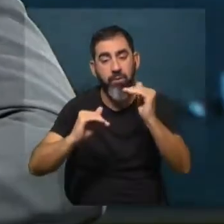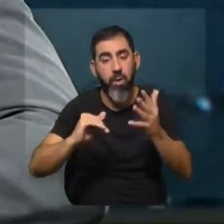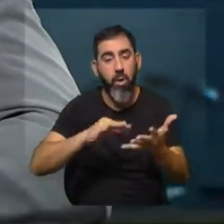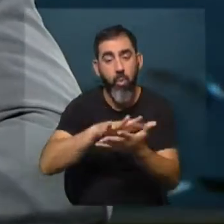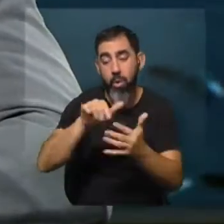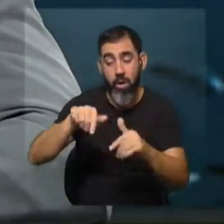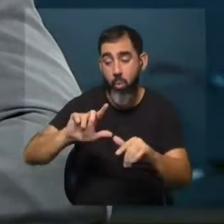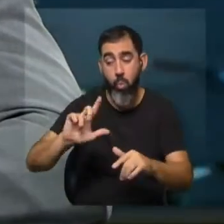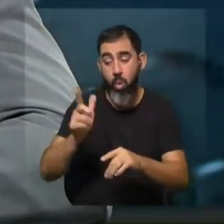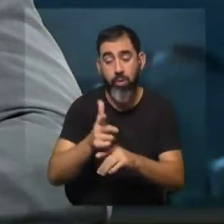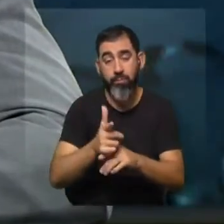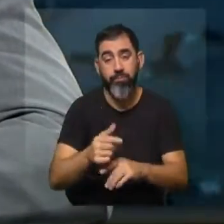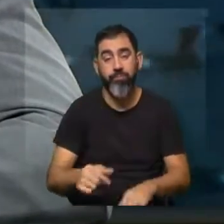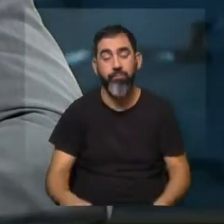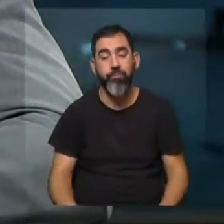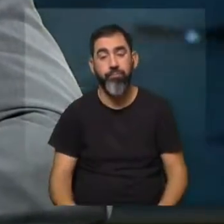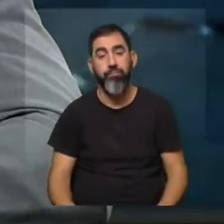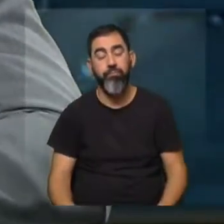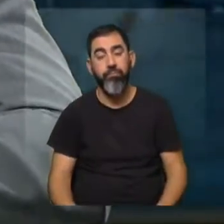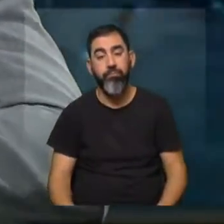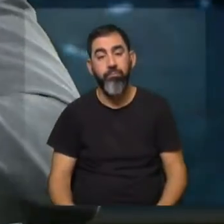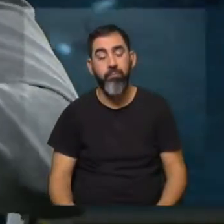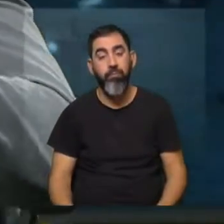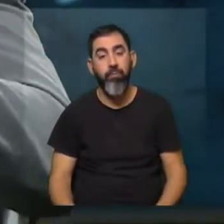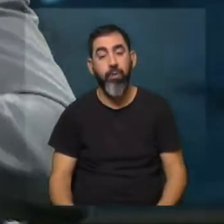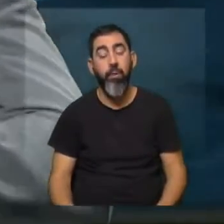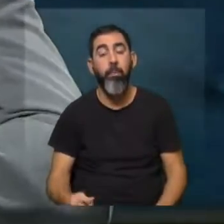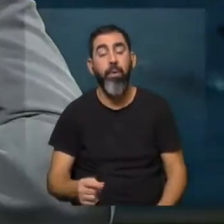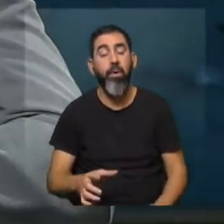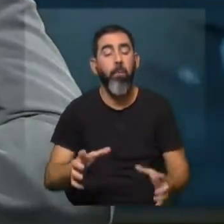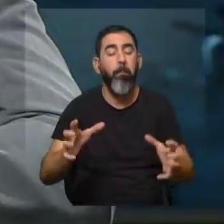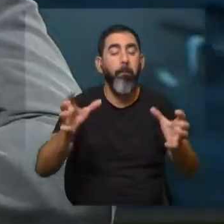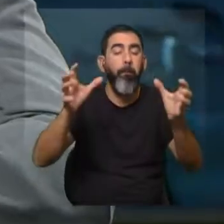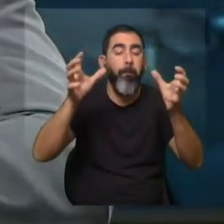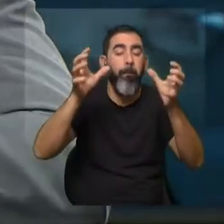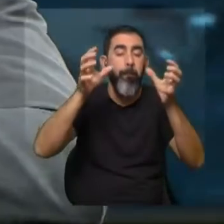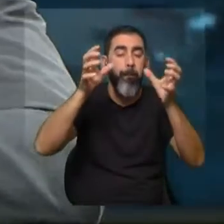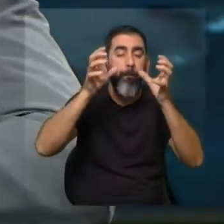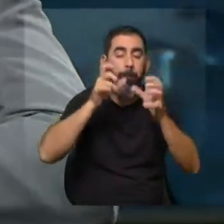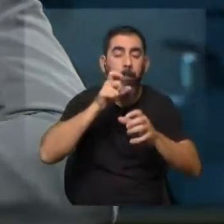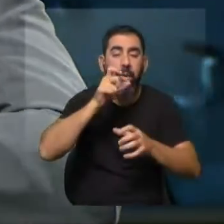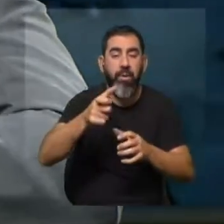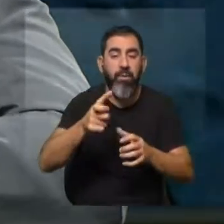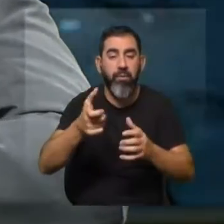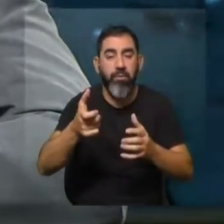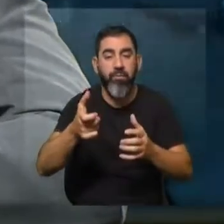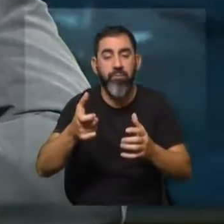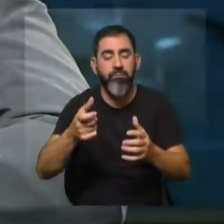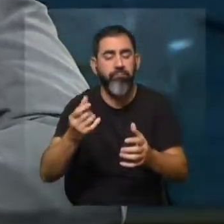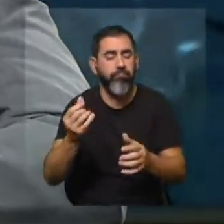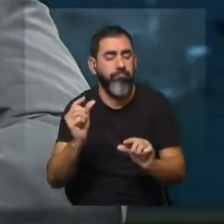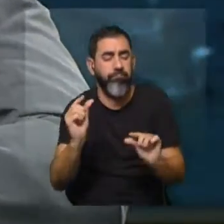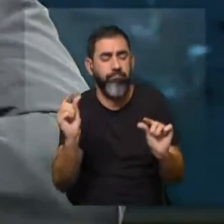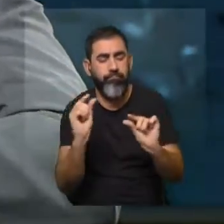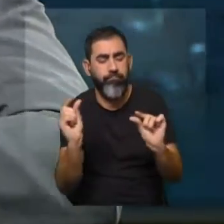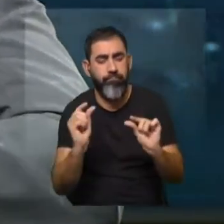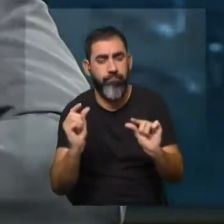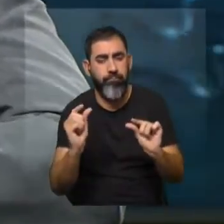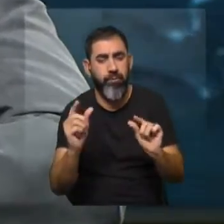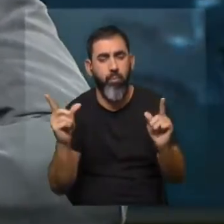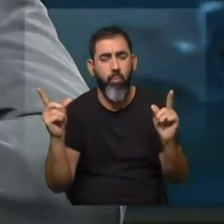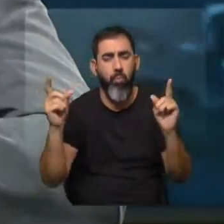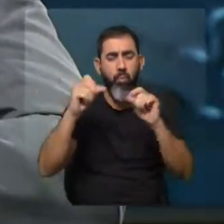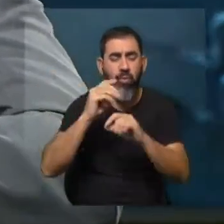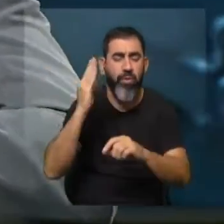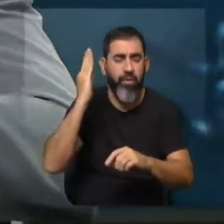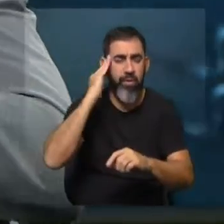están. Ahora, en términos del riesgo que eso implica, eso es absolutamente insignificante y muy difícil de